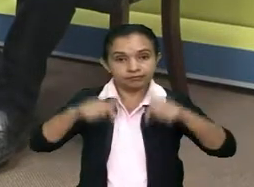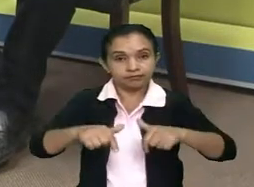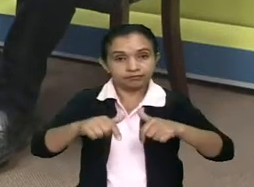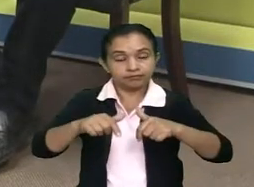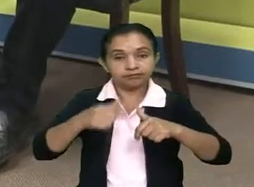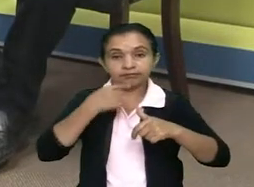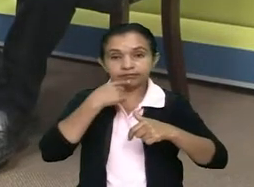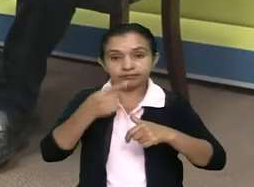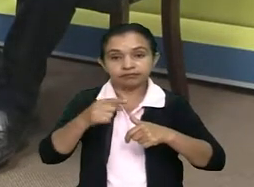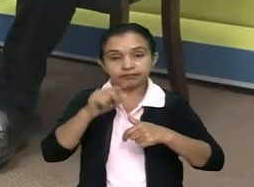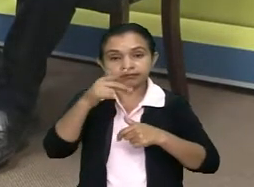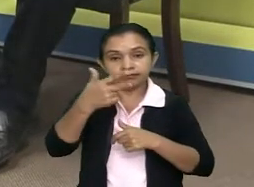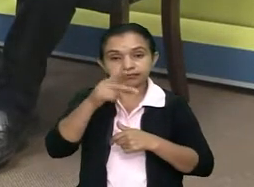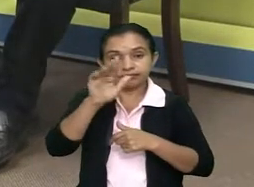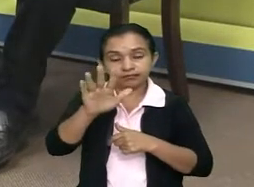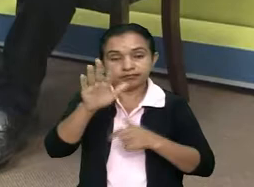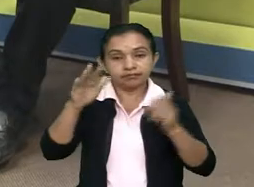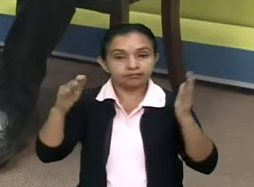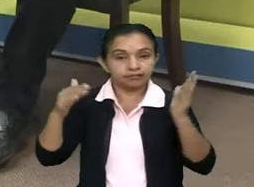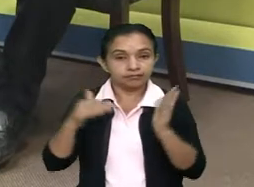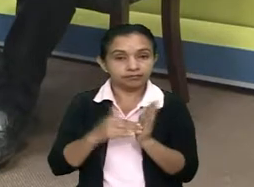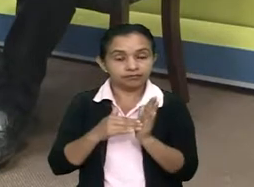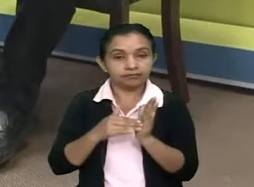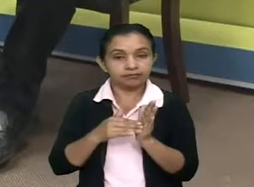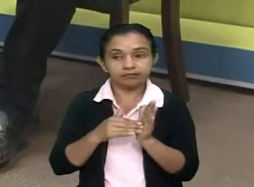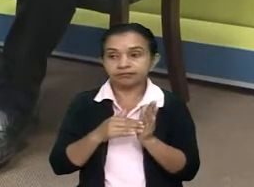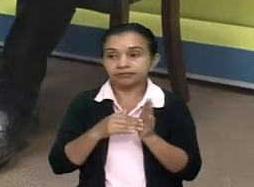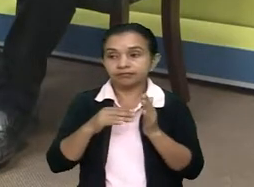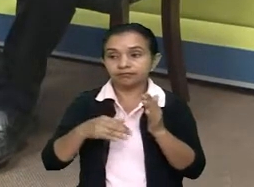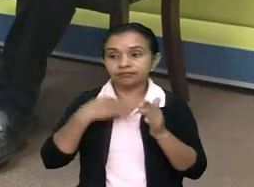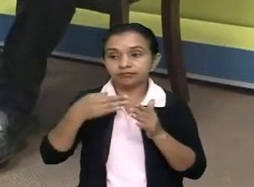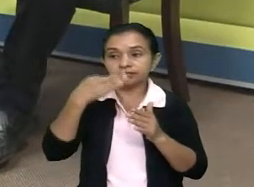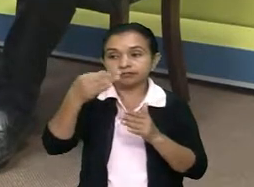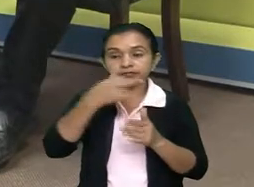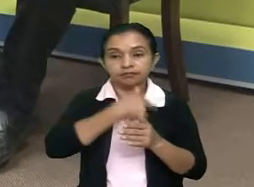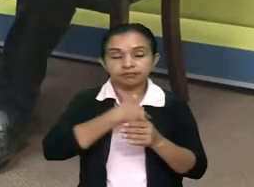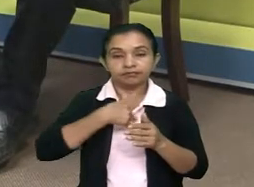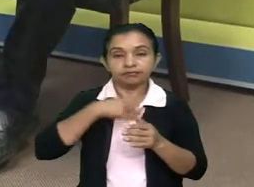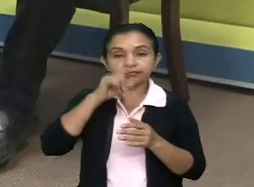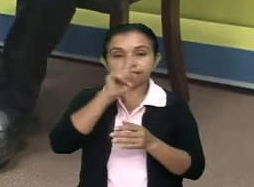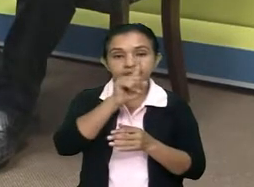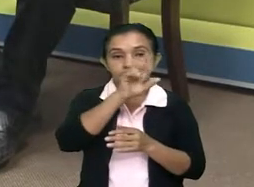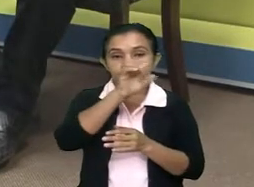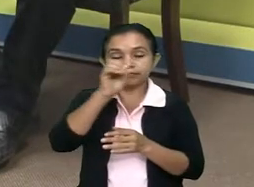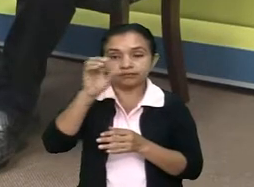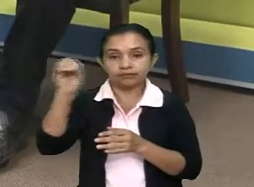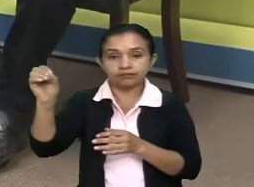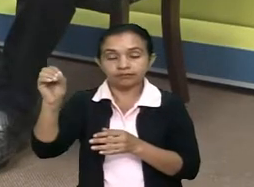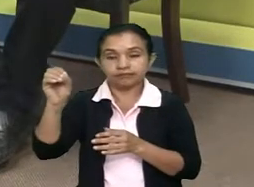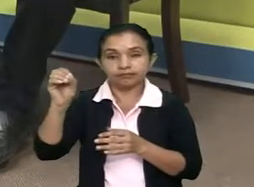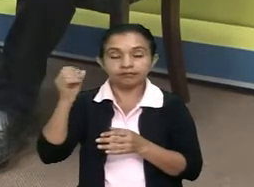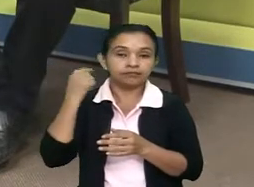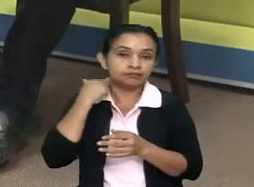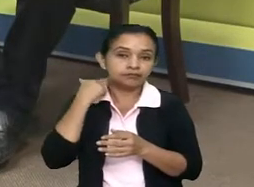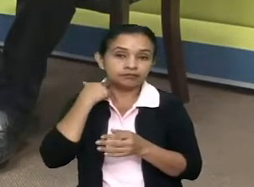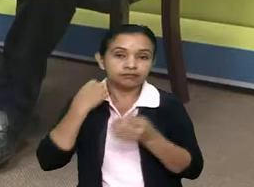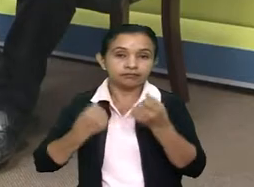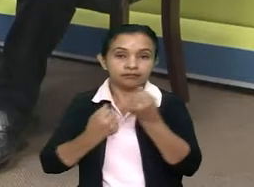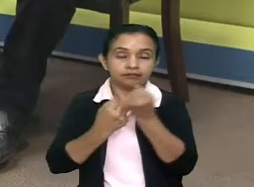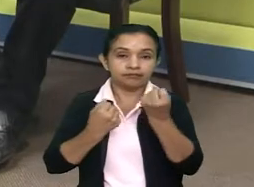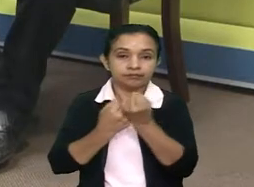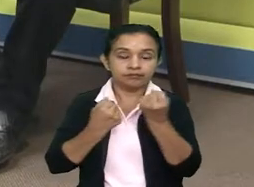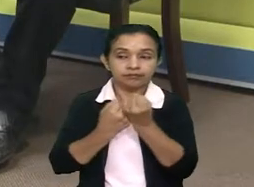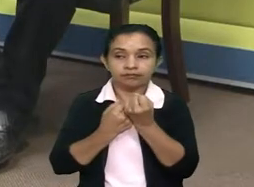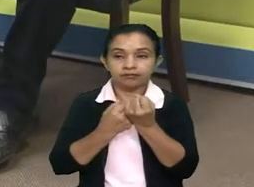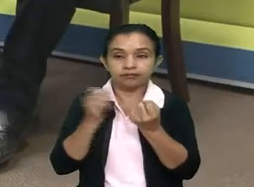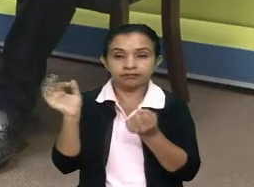mencioné que estamos llegando 85 mil donaciones y para el próximo año esperamos hacer 100 mil donaciones contando siempre con el apoyo de los miles de